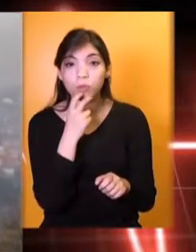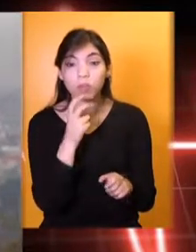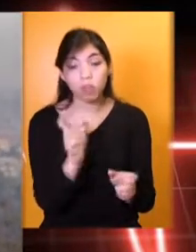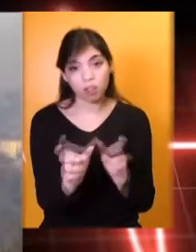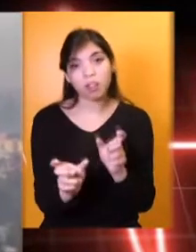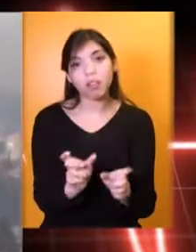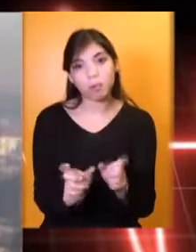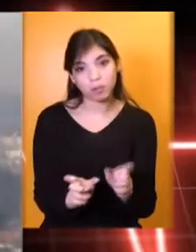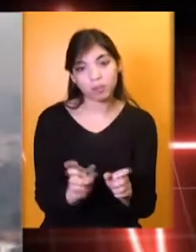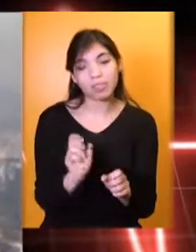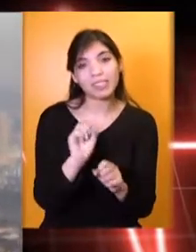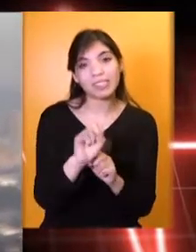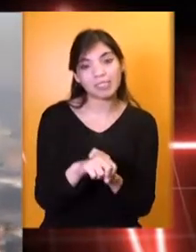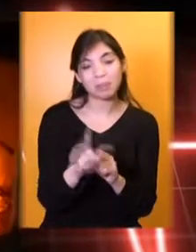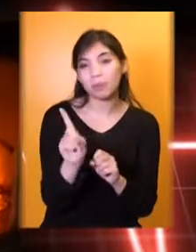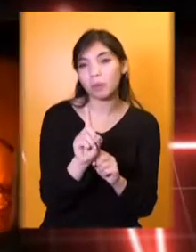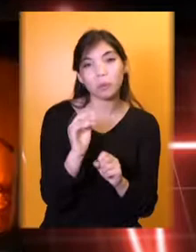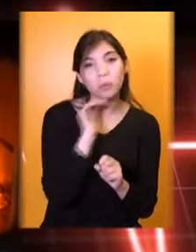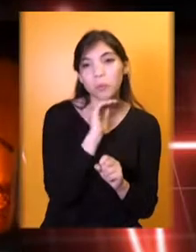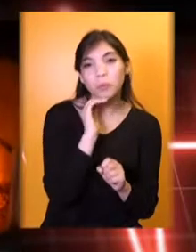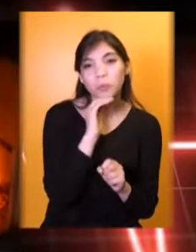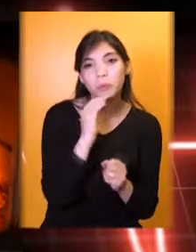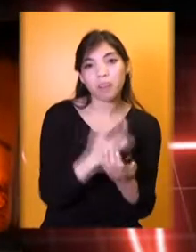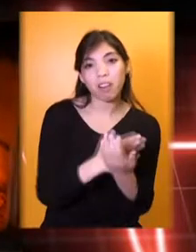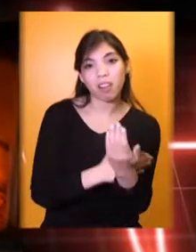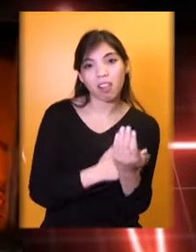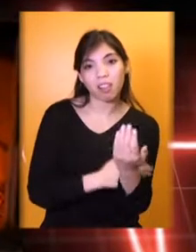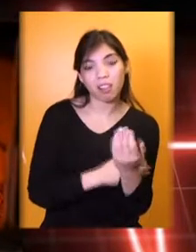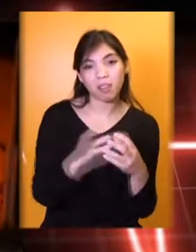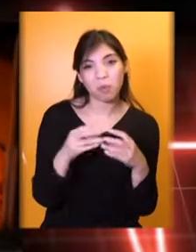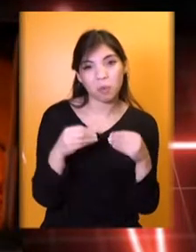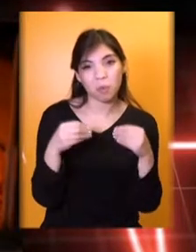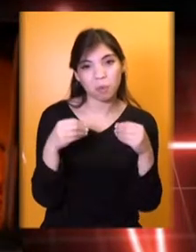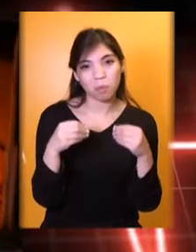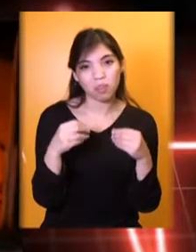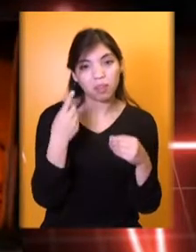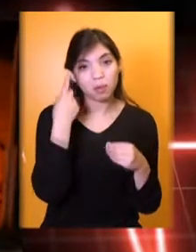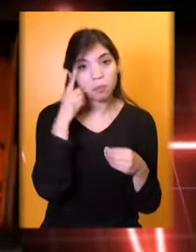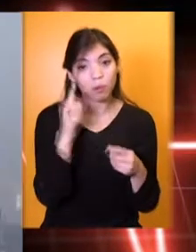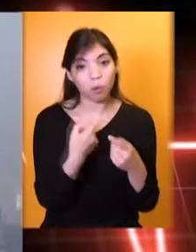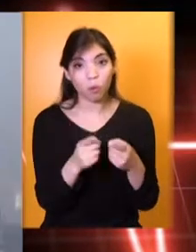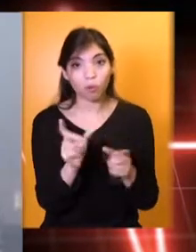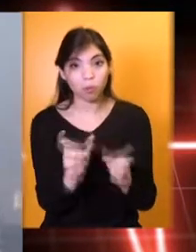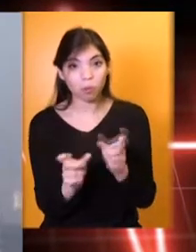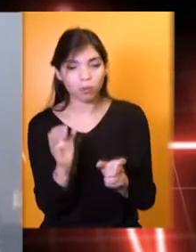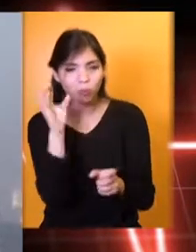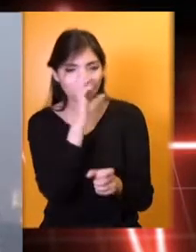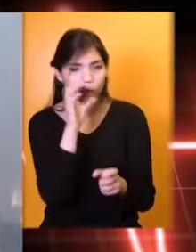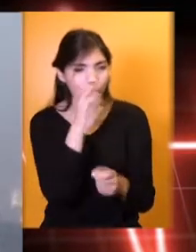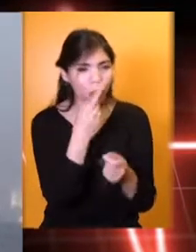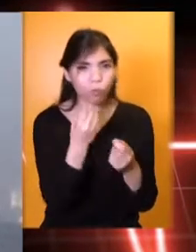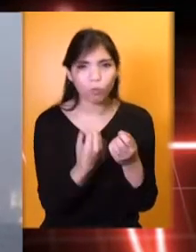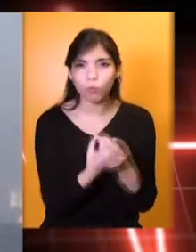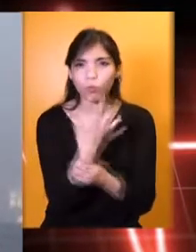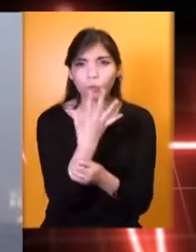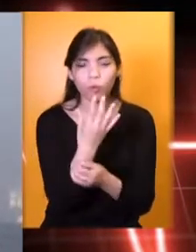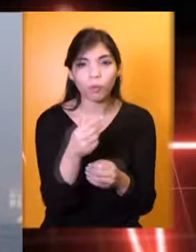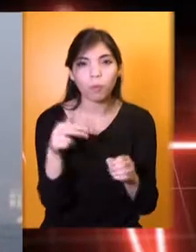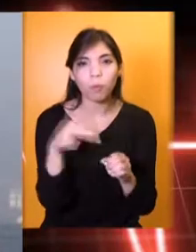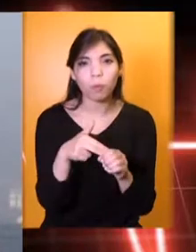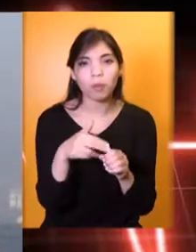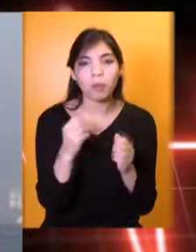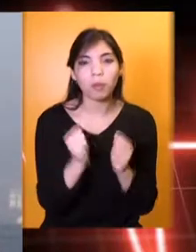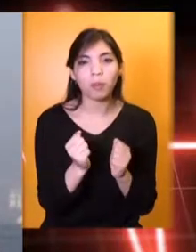para no utilizar leña y así no generar humos visibles, mientras otros buscan de a poco nuevas opciones de